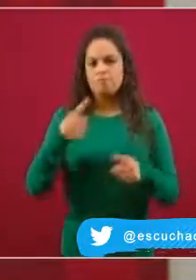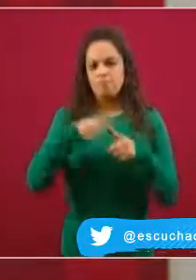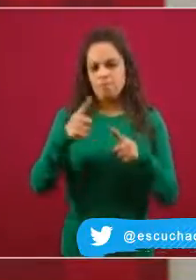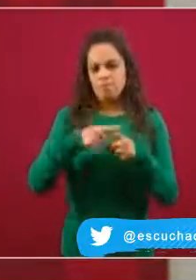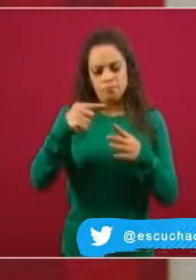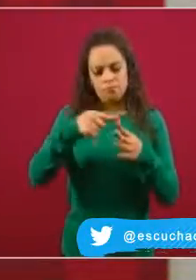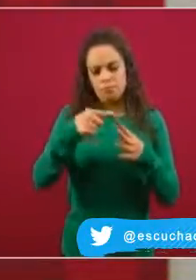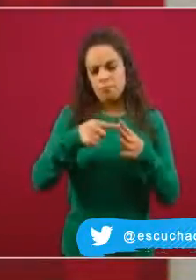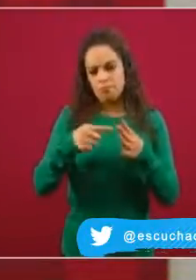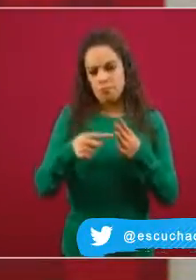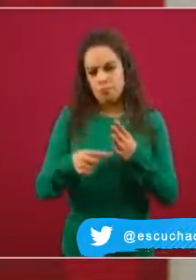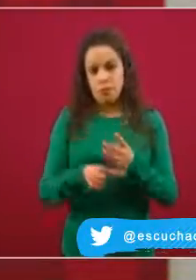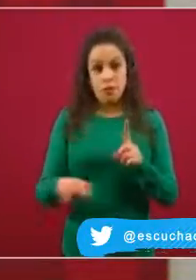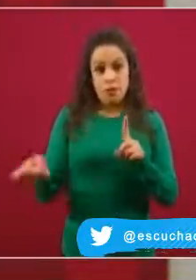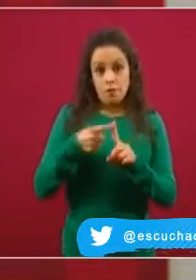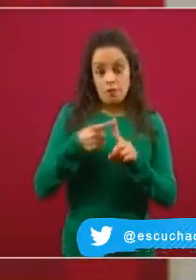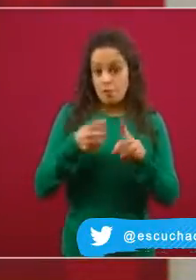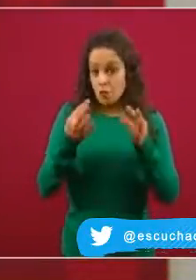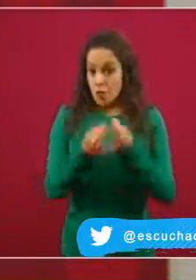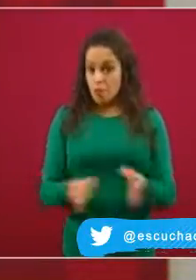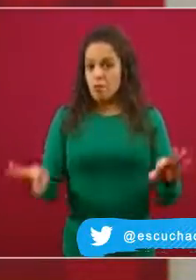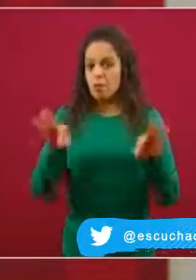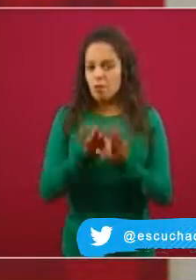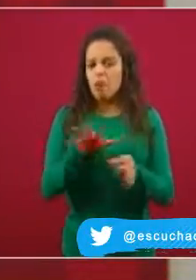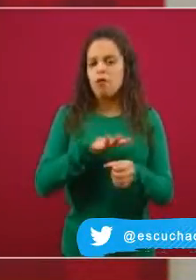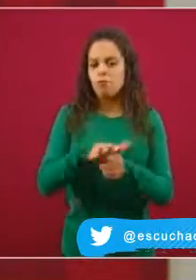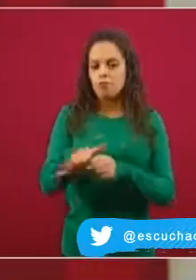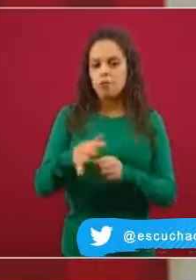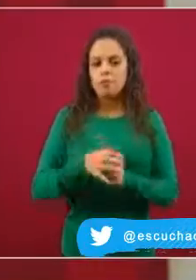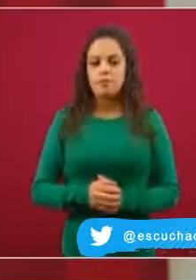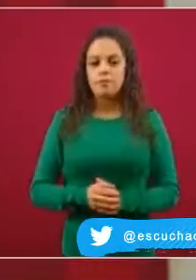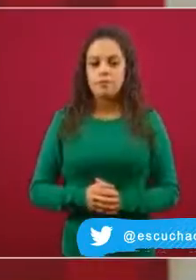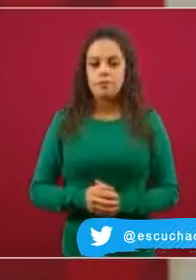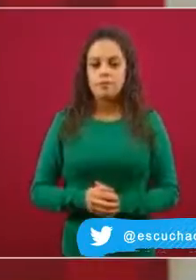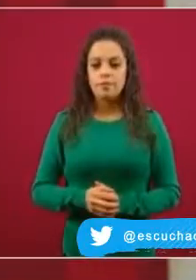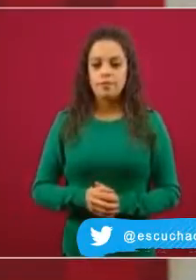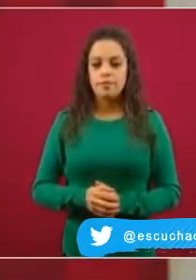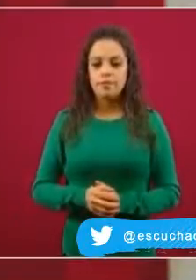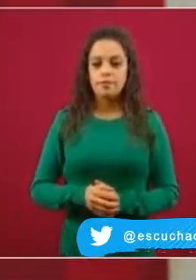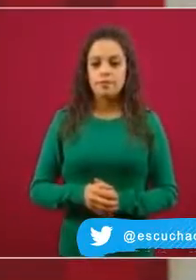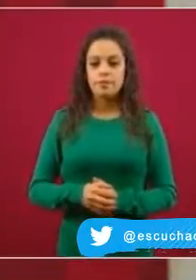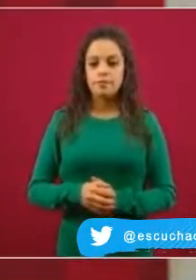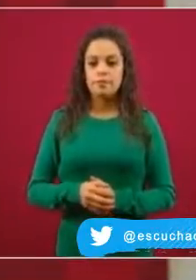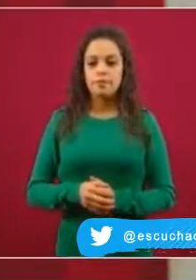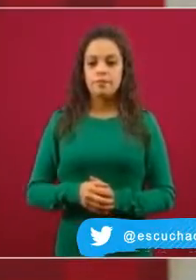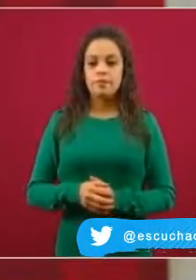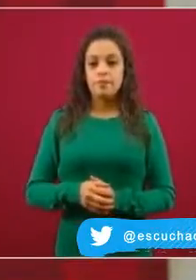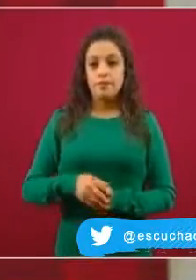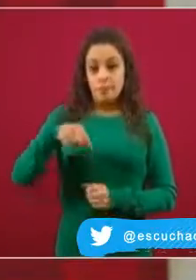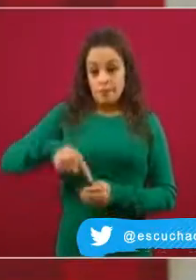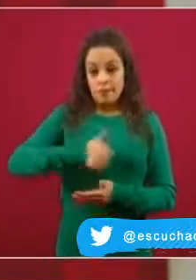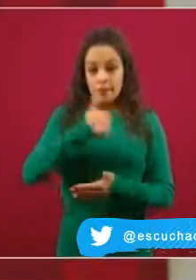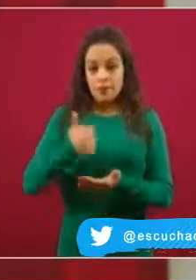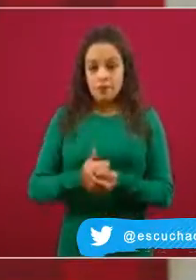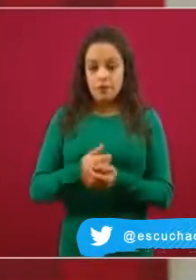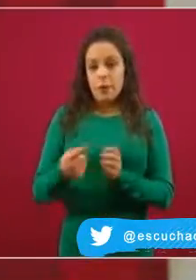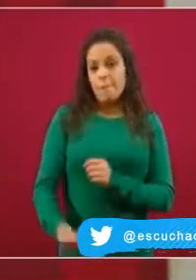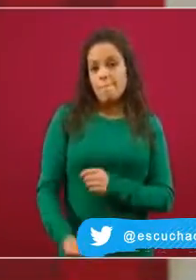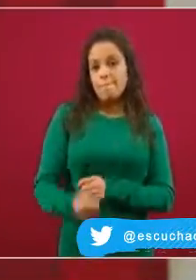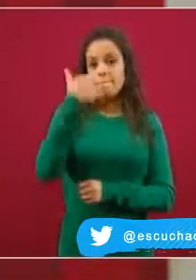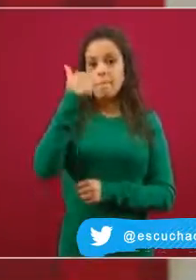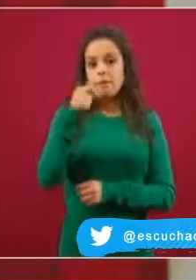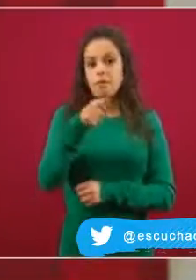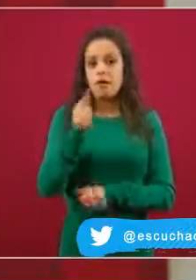las más importantes es que fuimos de las primeras entidades que tuvimos el primer caso. Hay otras entidades que